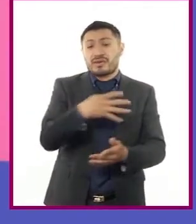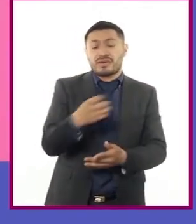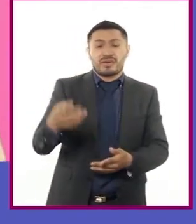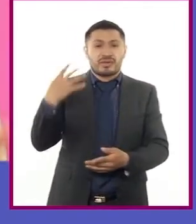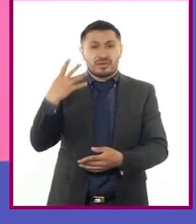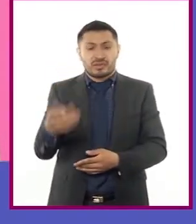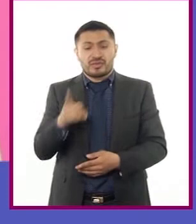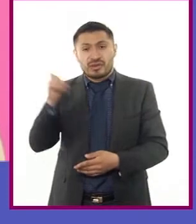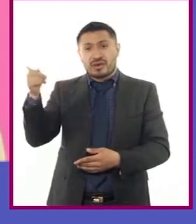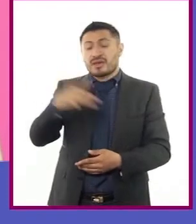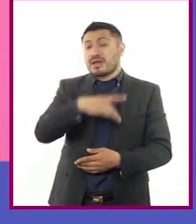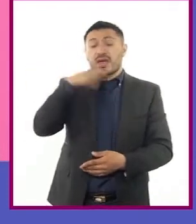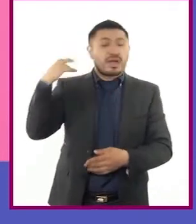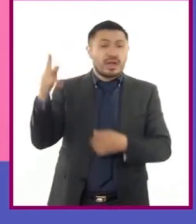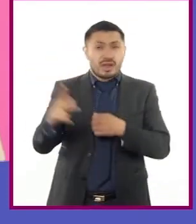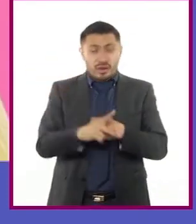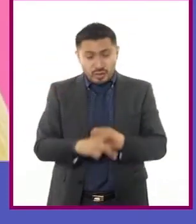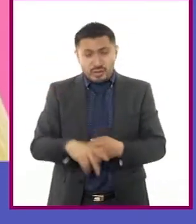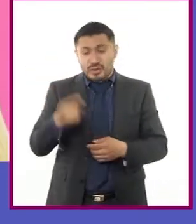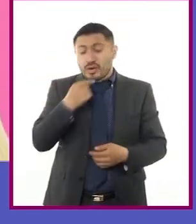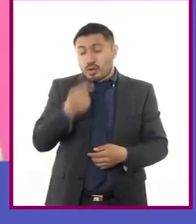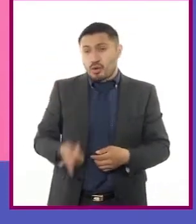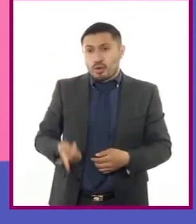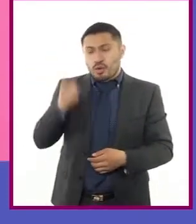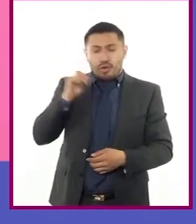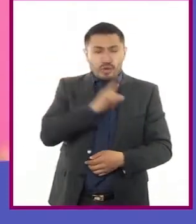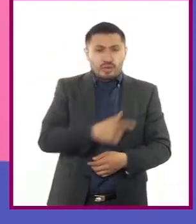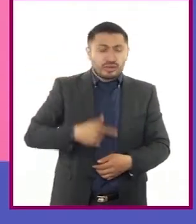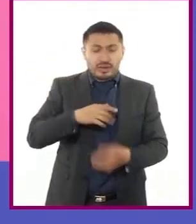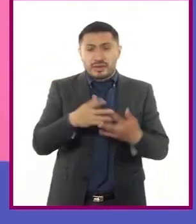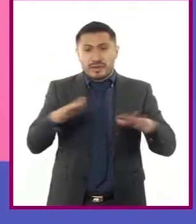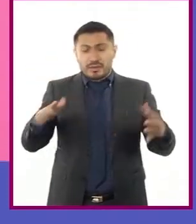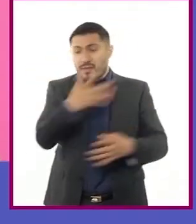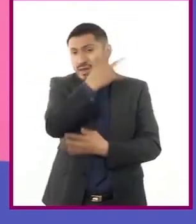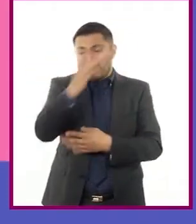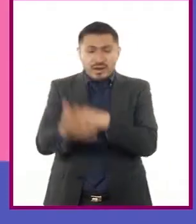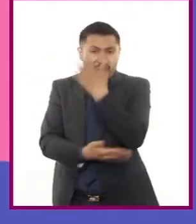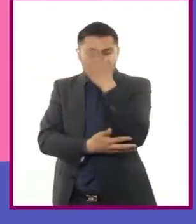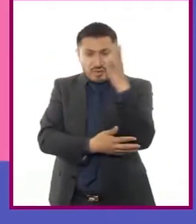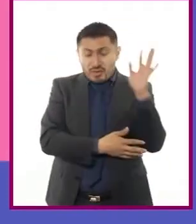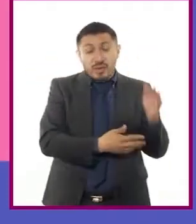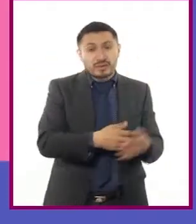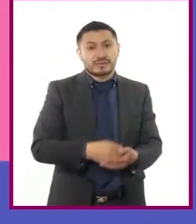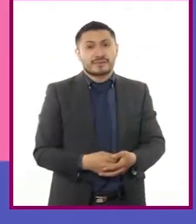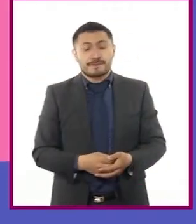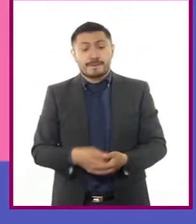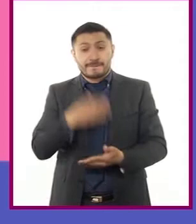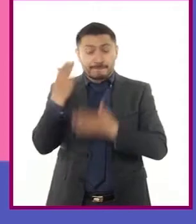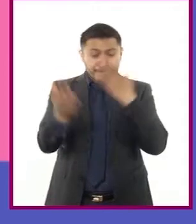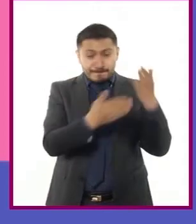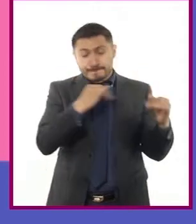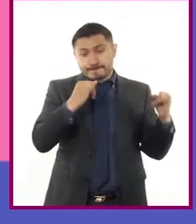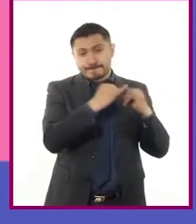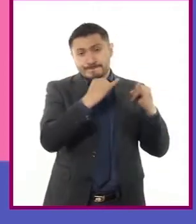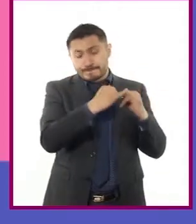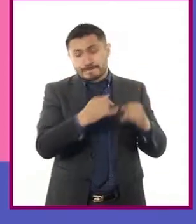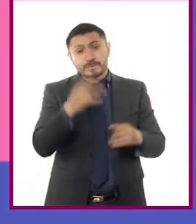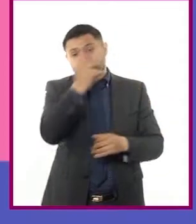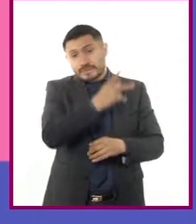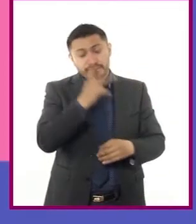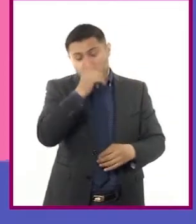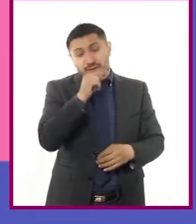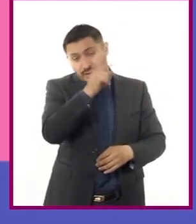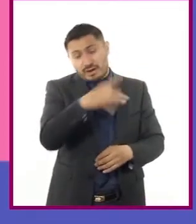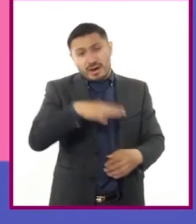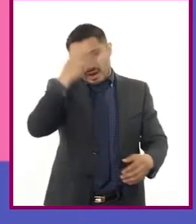de Chile. Desde pequeño mostró gran interés por el mar, el bosque y la naturaleza. Estudió en el Instituto Pedagógico,